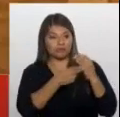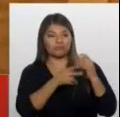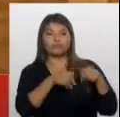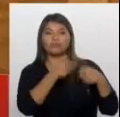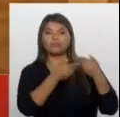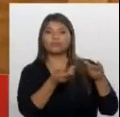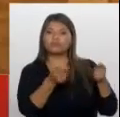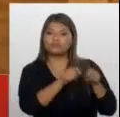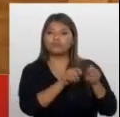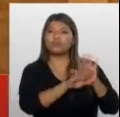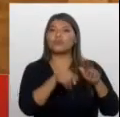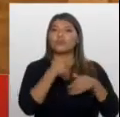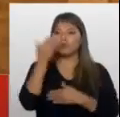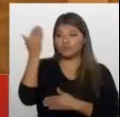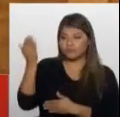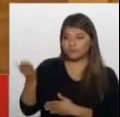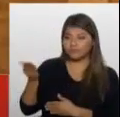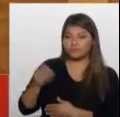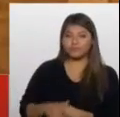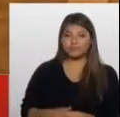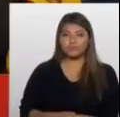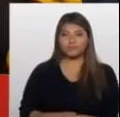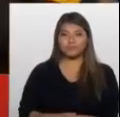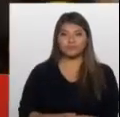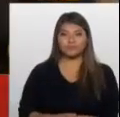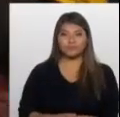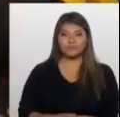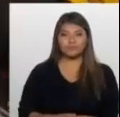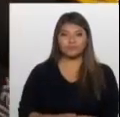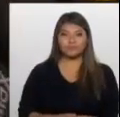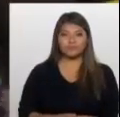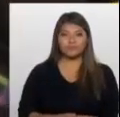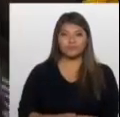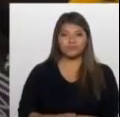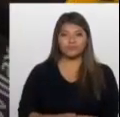dale muchos like y lo más importante, comparte nuestra información. Con nosotros será hasta la próxima.